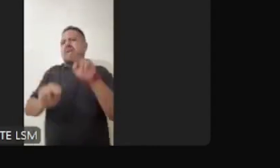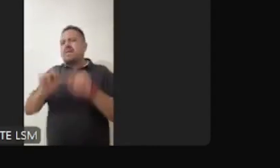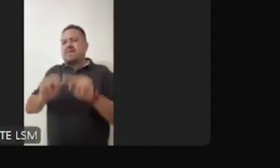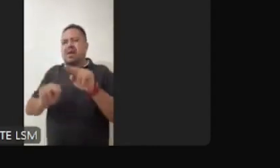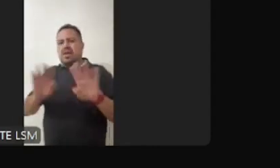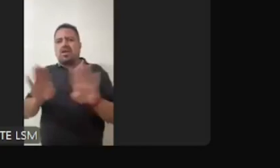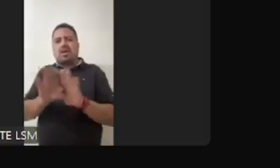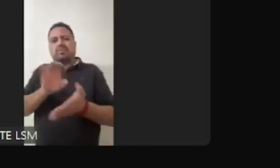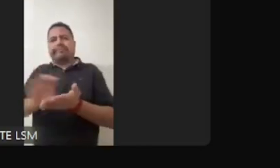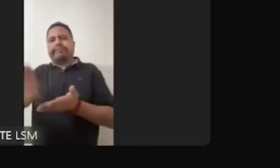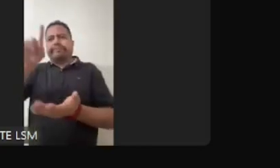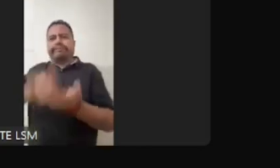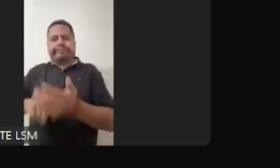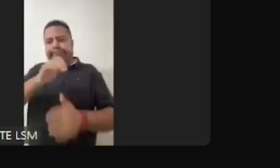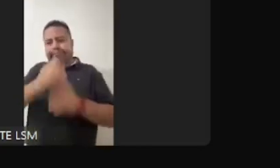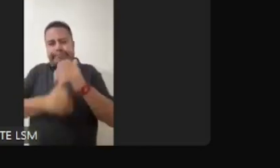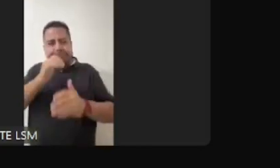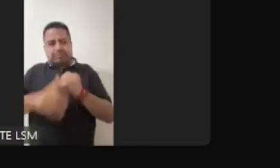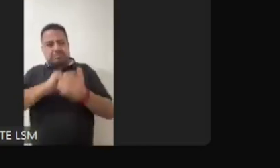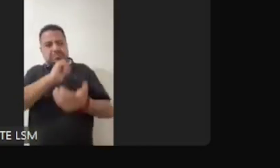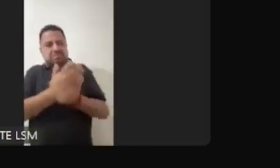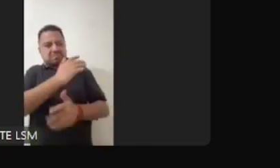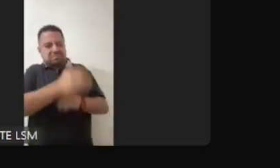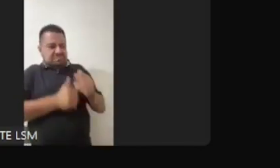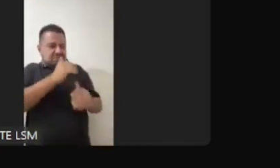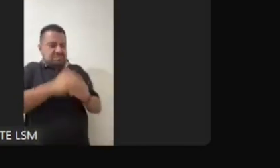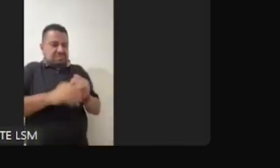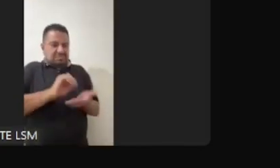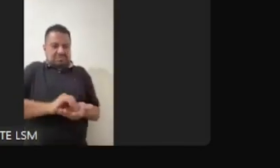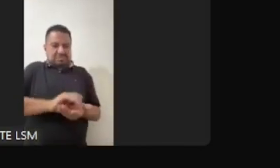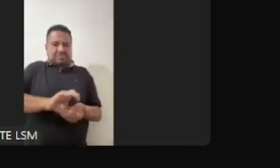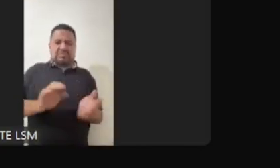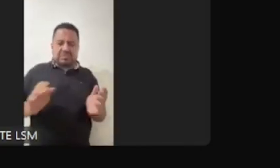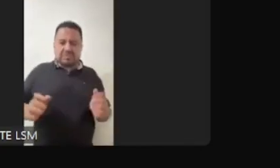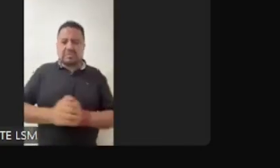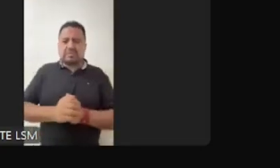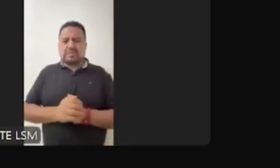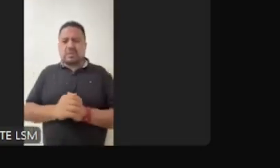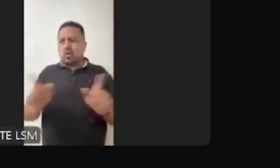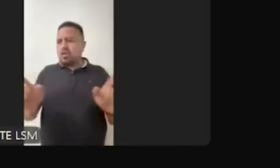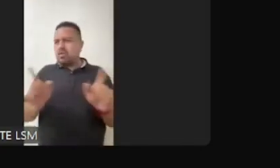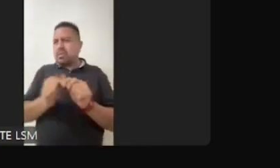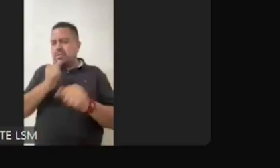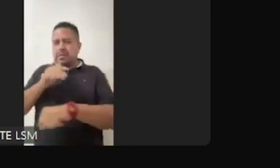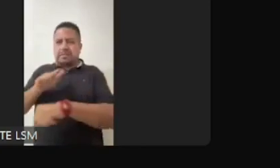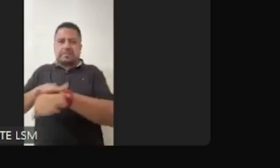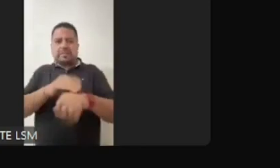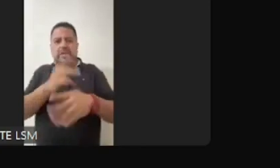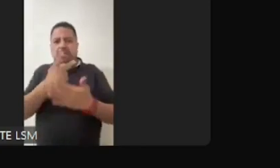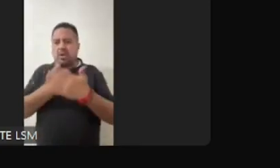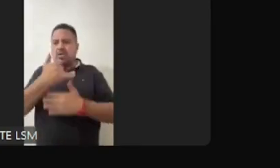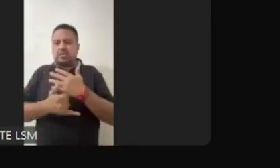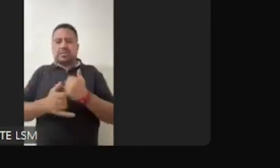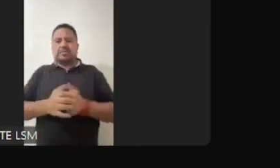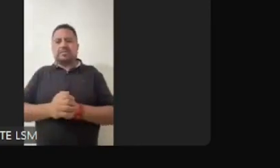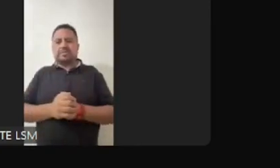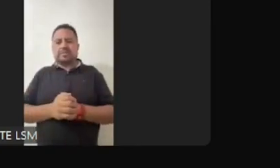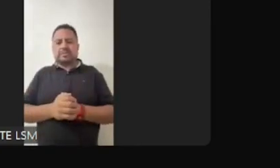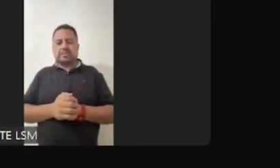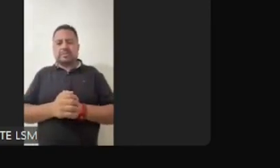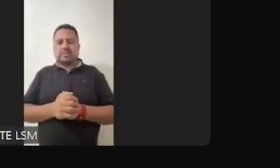laudos ejecutados y el archivo de los asuntos como totalmente concluidos es la cuenta de los proyectos magistrada